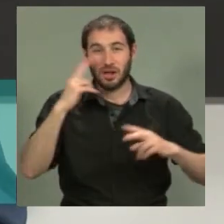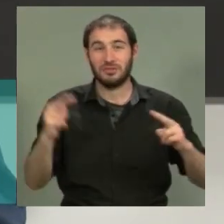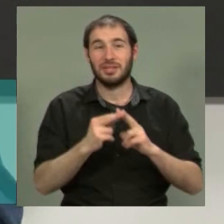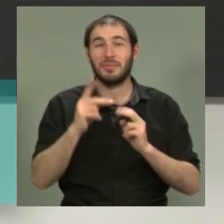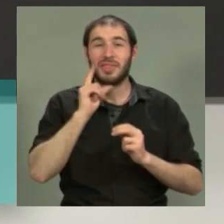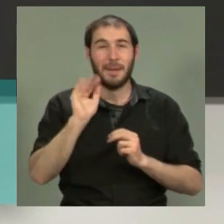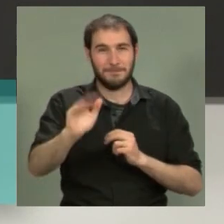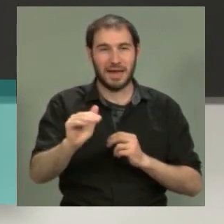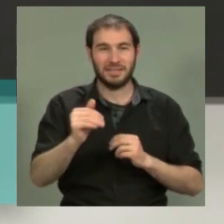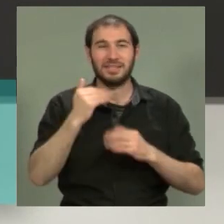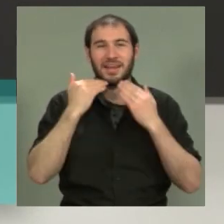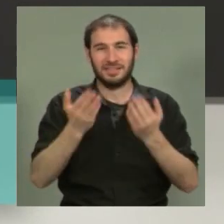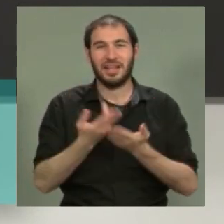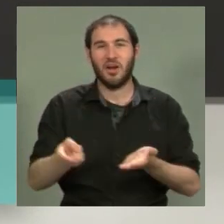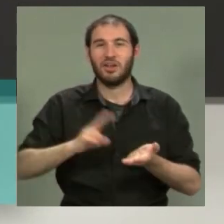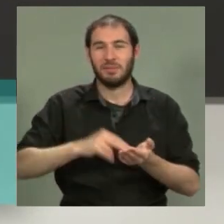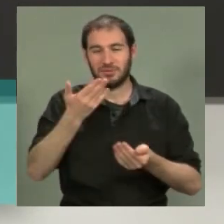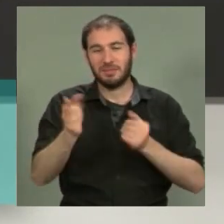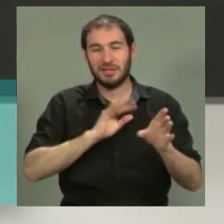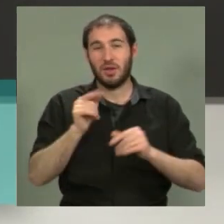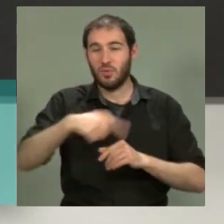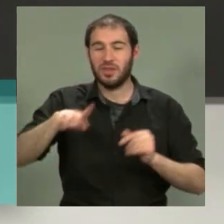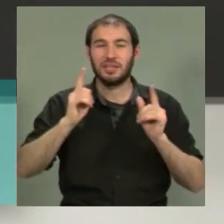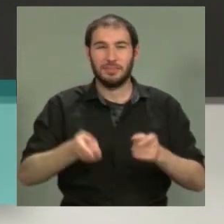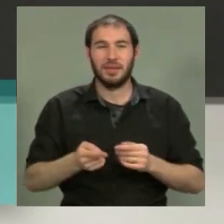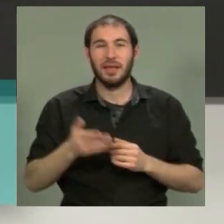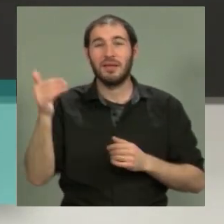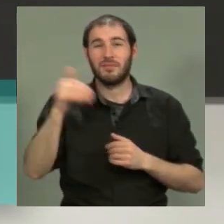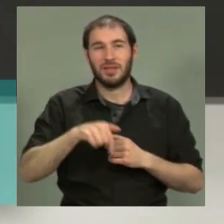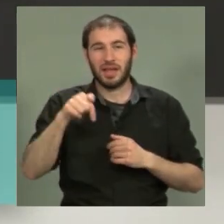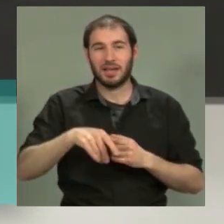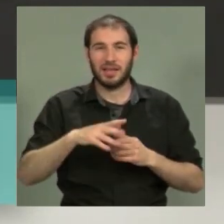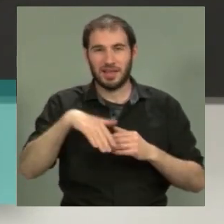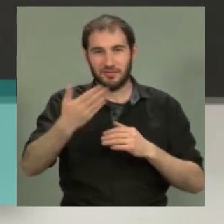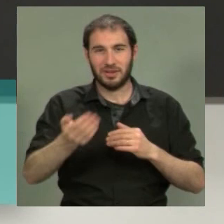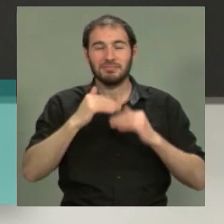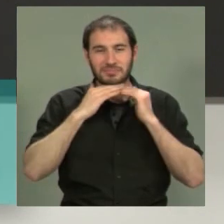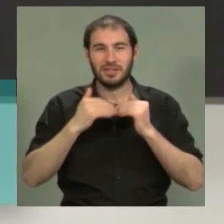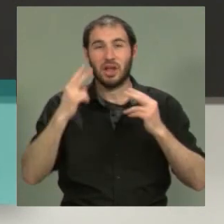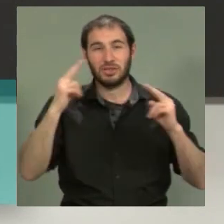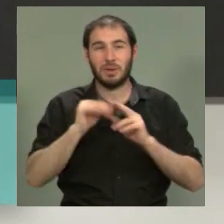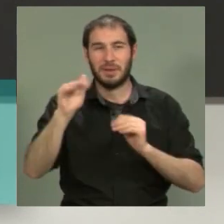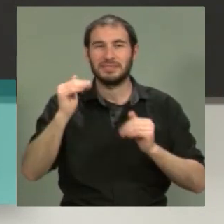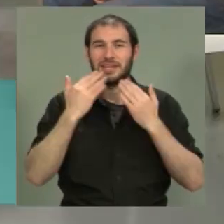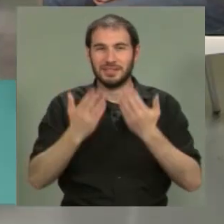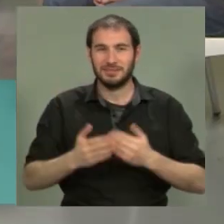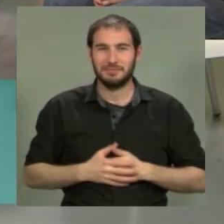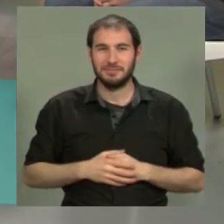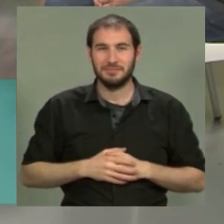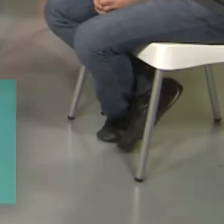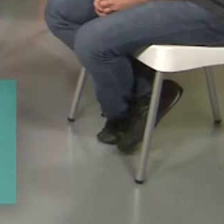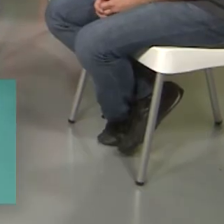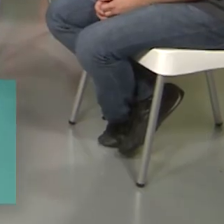reencontramos entonces el martes. Vuelvo a agradecerles a mis invitados y a ustedes por haber estado allí del otro lado escuchándonos. Nos reencontramos el martes. Muchas gracias.